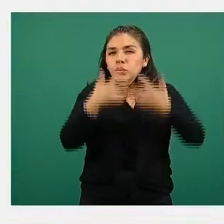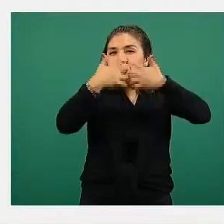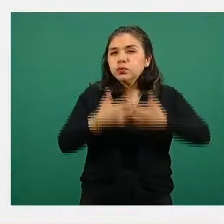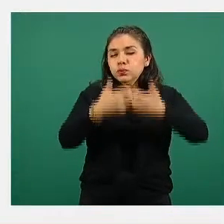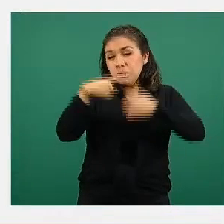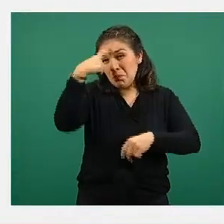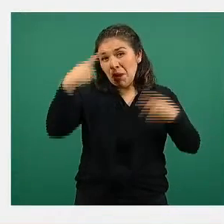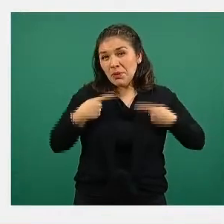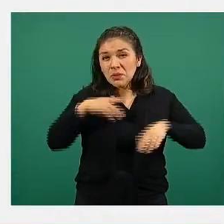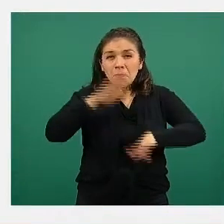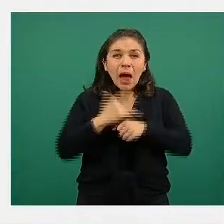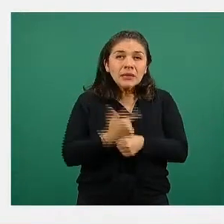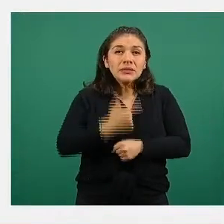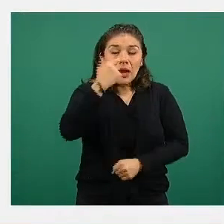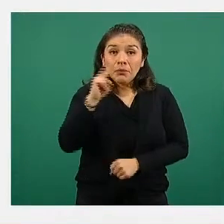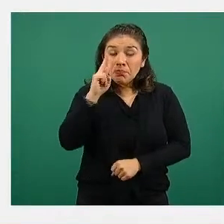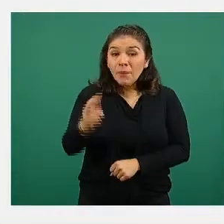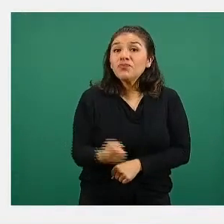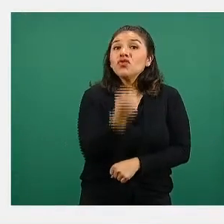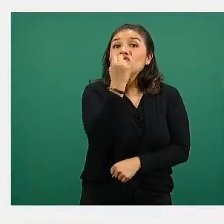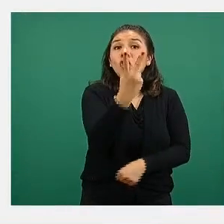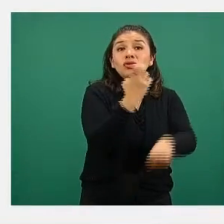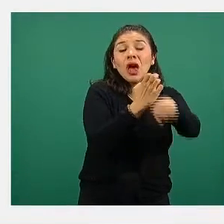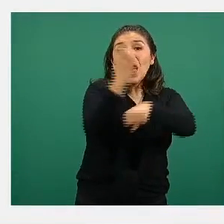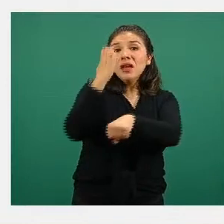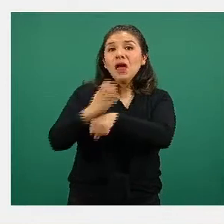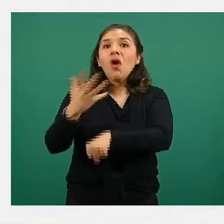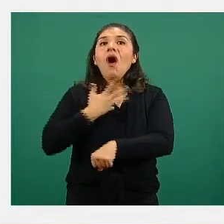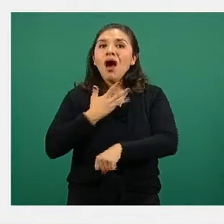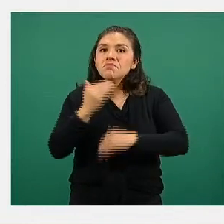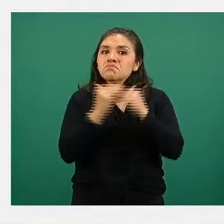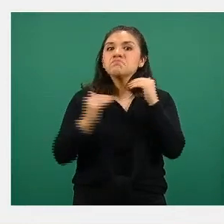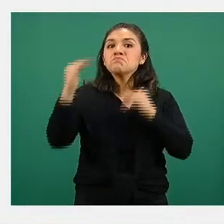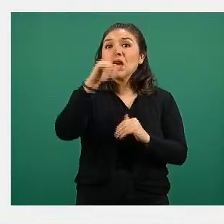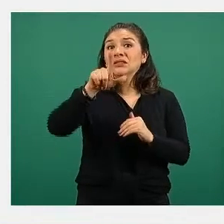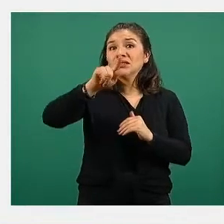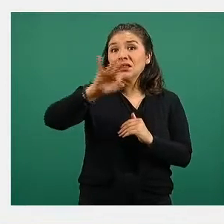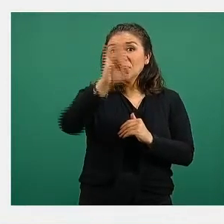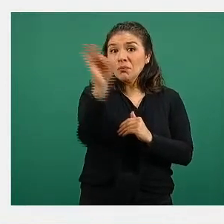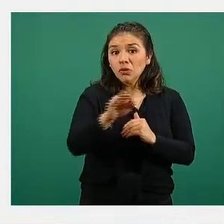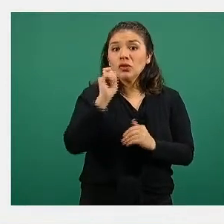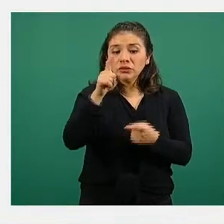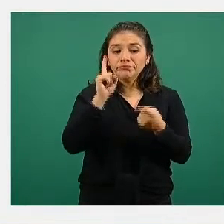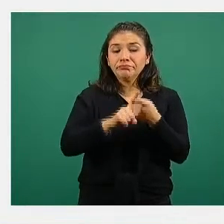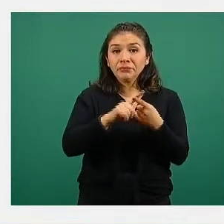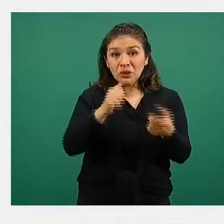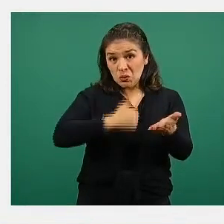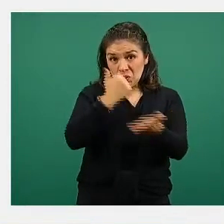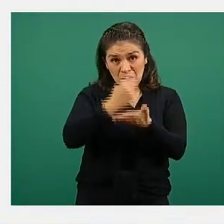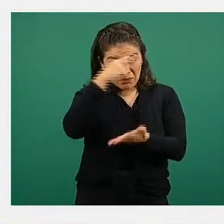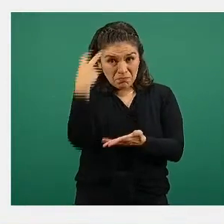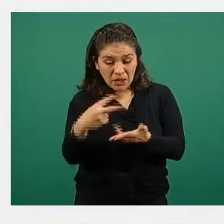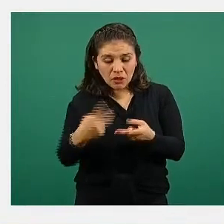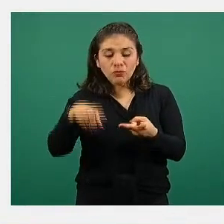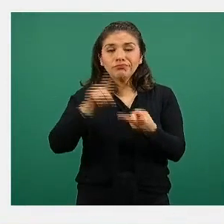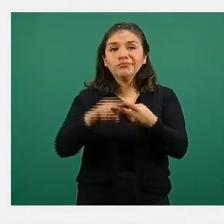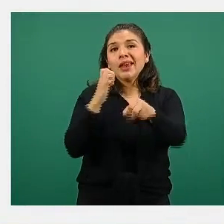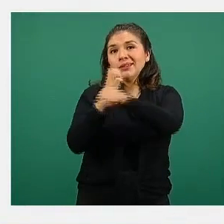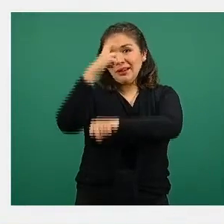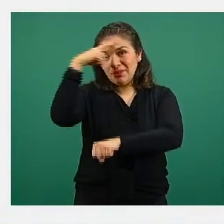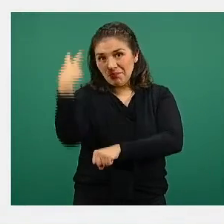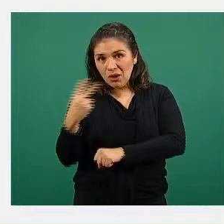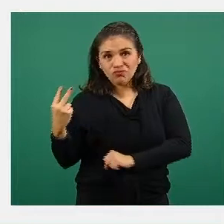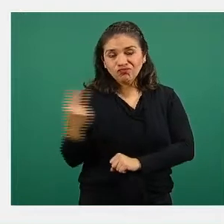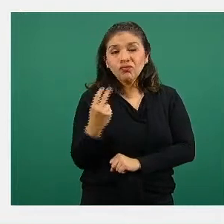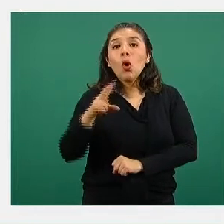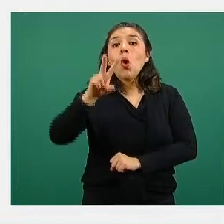Aquí tenemos a nivel nacional solamente 2 entidades que están por encima de este 70%, que son la Ciudad de México y el Estado de México,